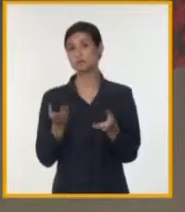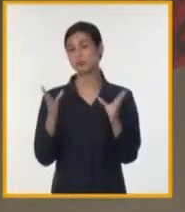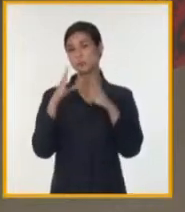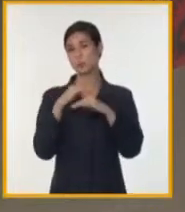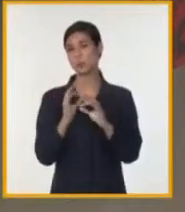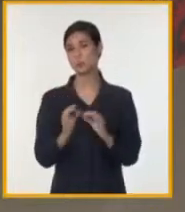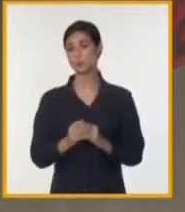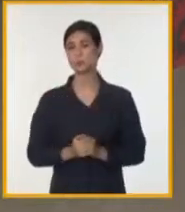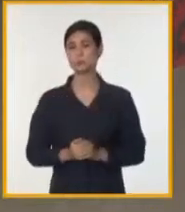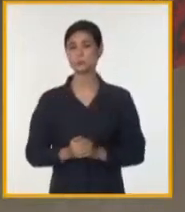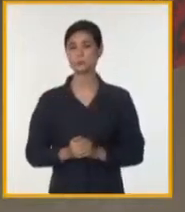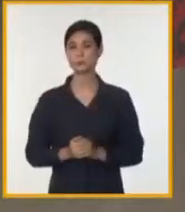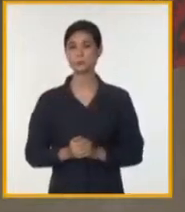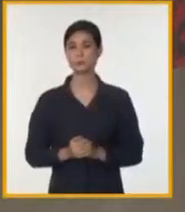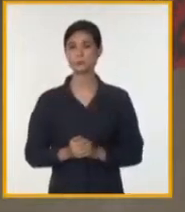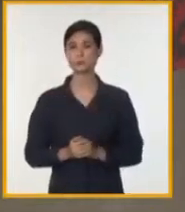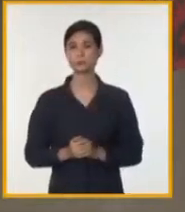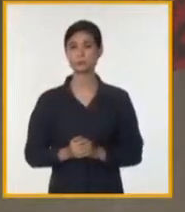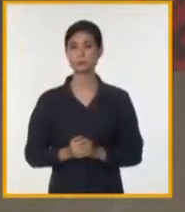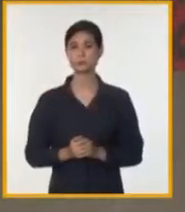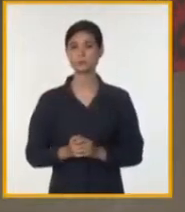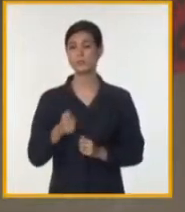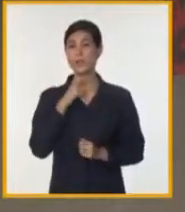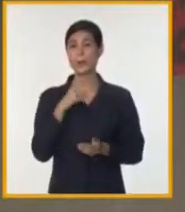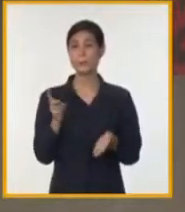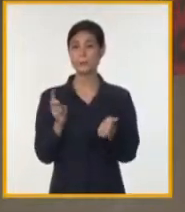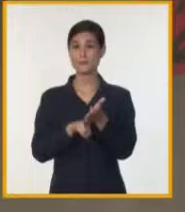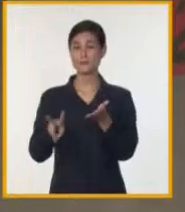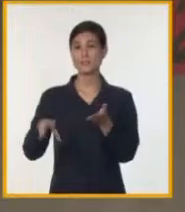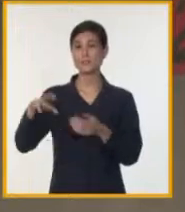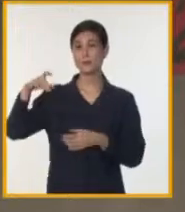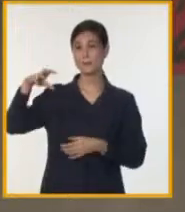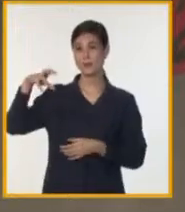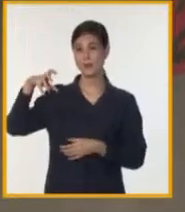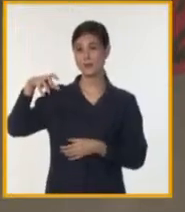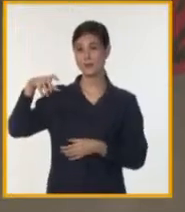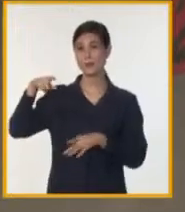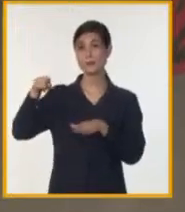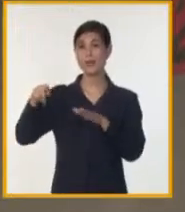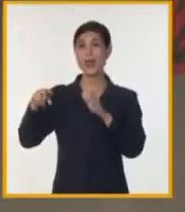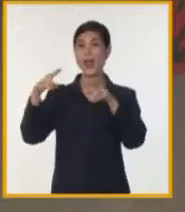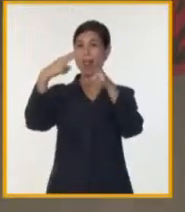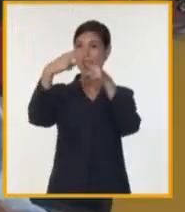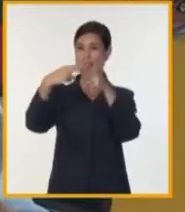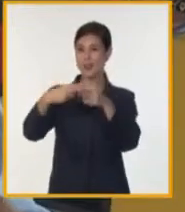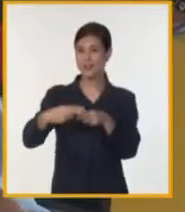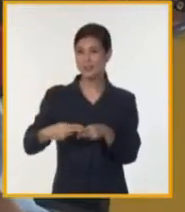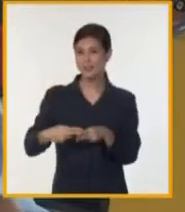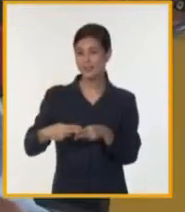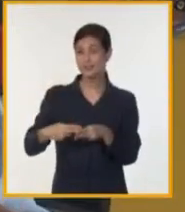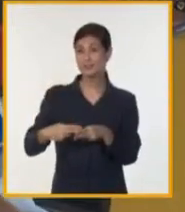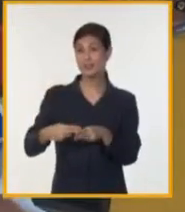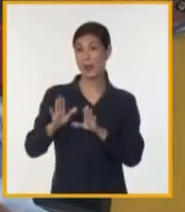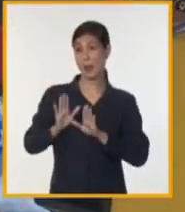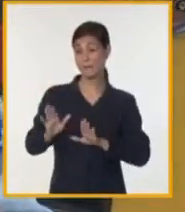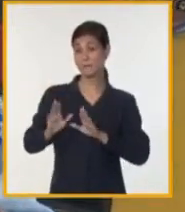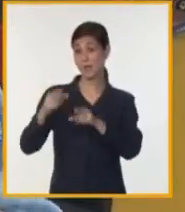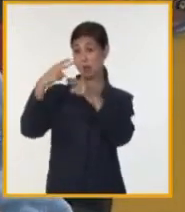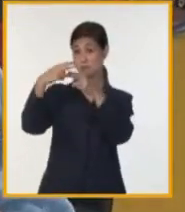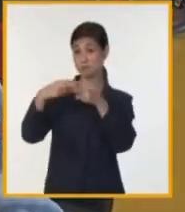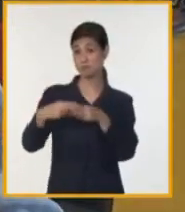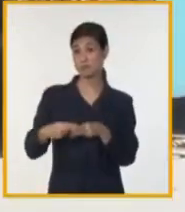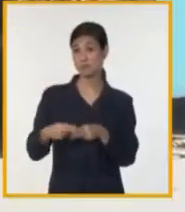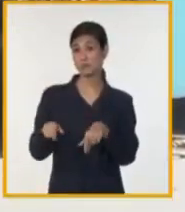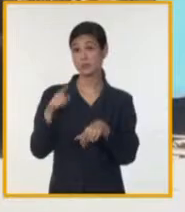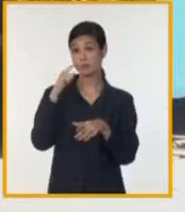trajo la salida de la lista de espera a Pinar del Río de la terminal de ómnibus nacionales a Villanueva. Hemos diseñado una dirección de